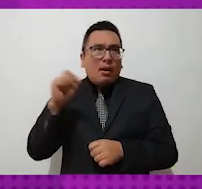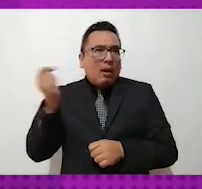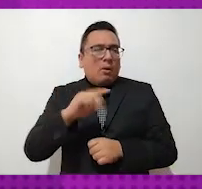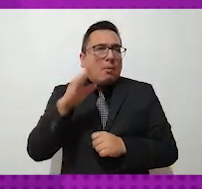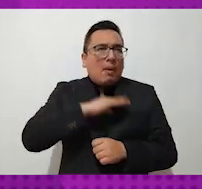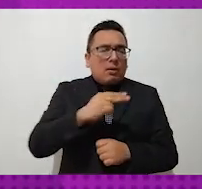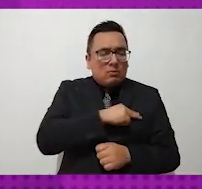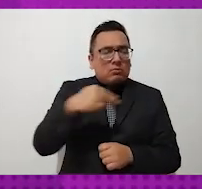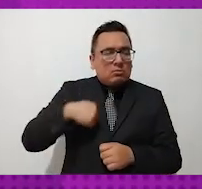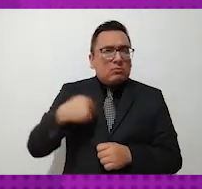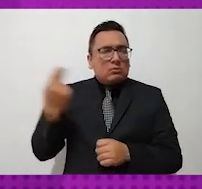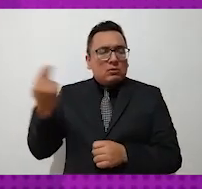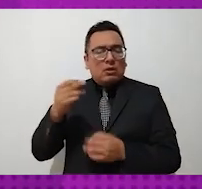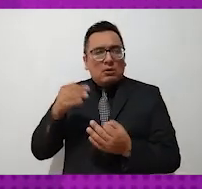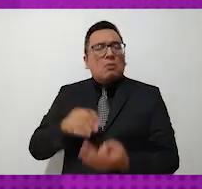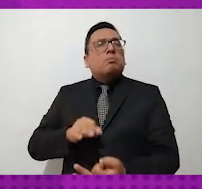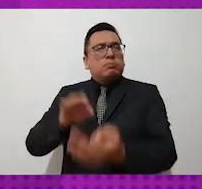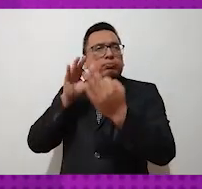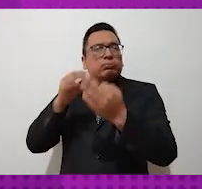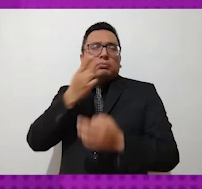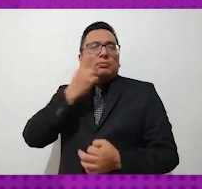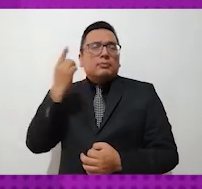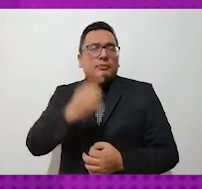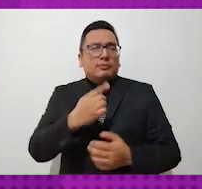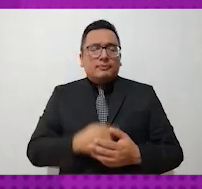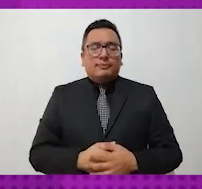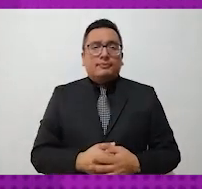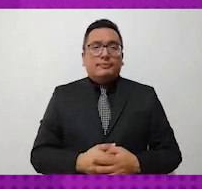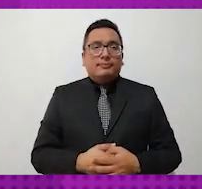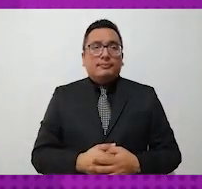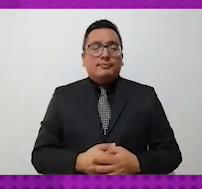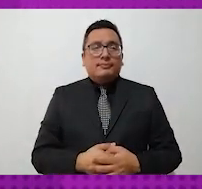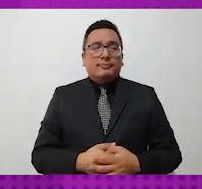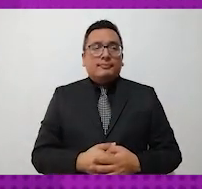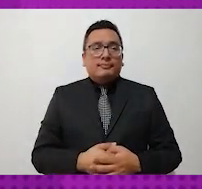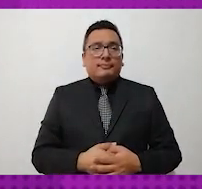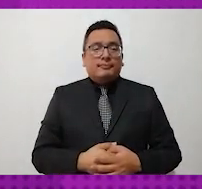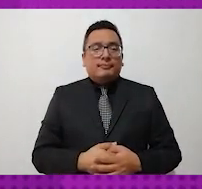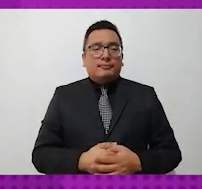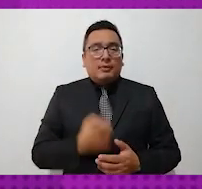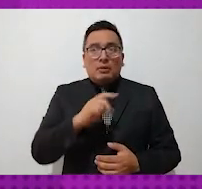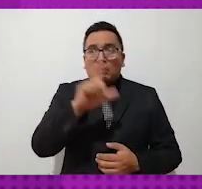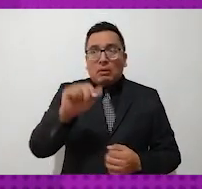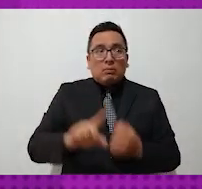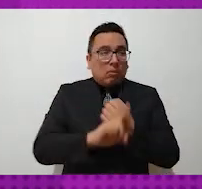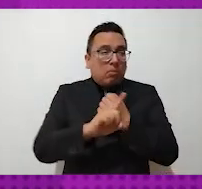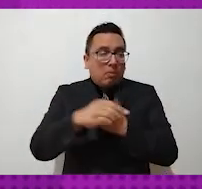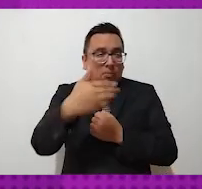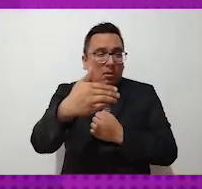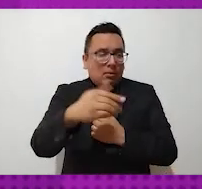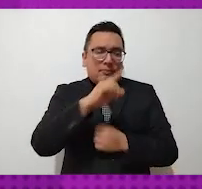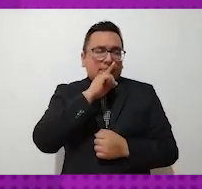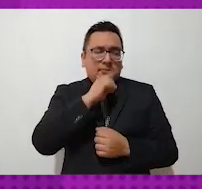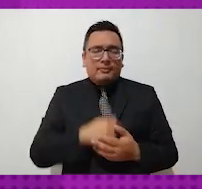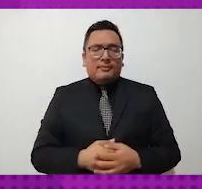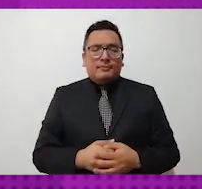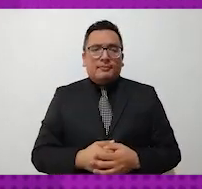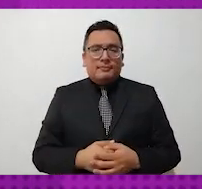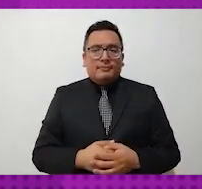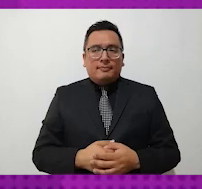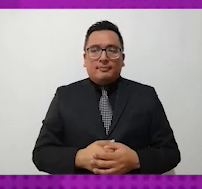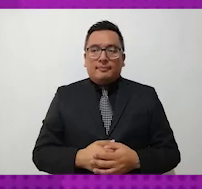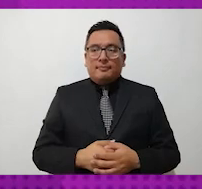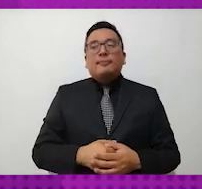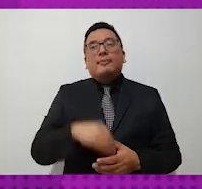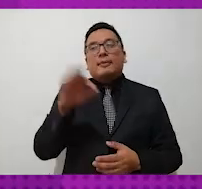saber confrontar, es importante. Repercusiones no creo que las haya y quizá haya